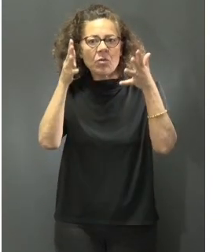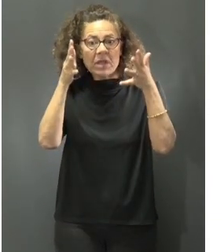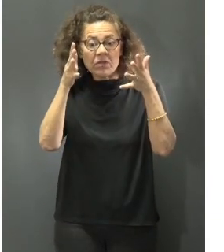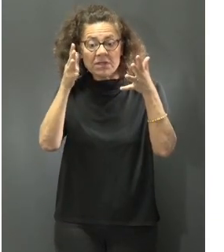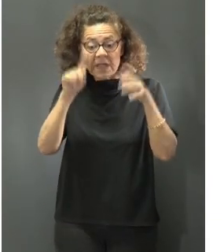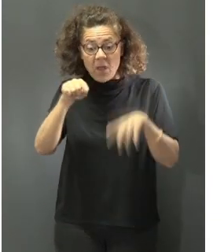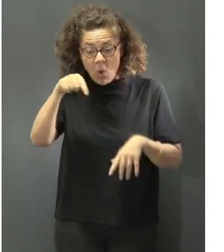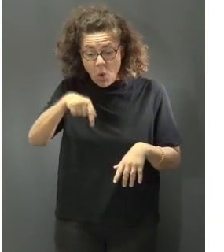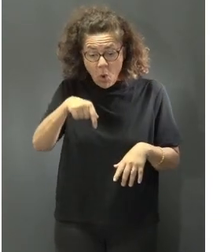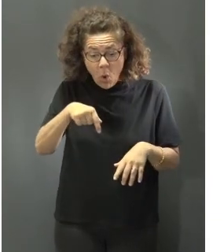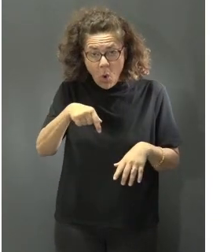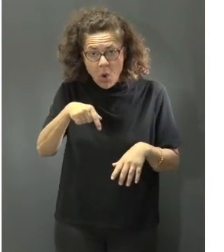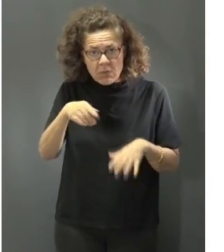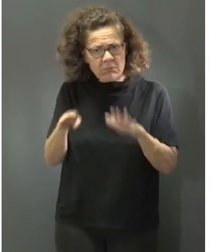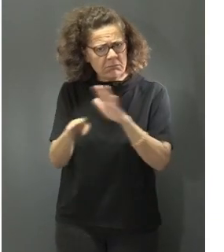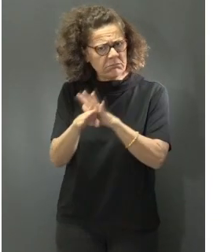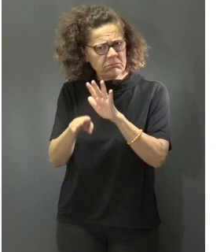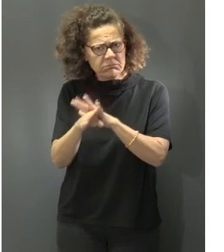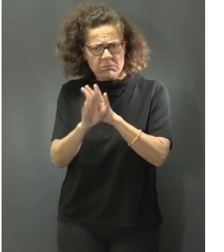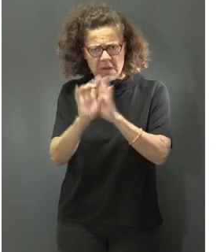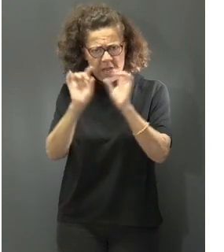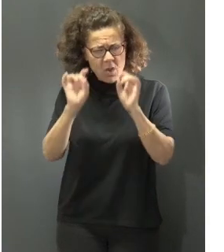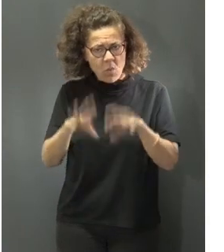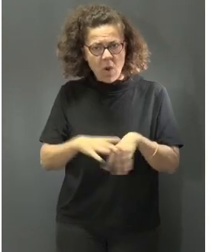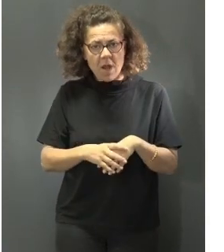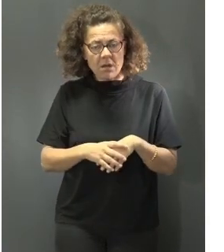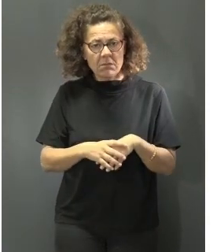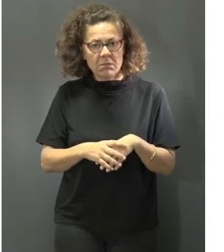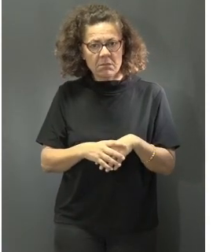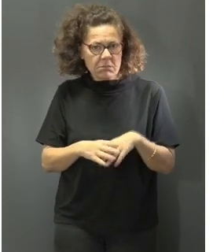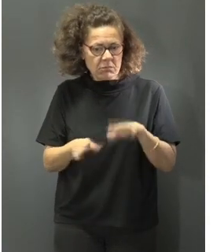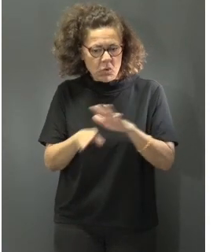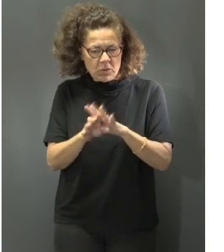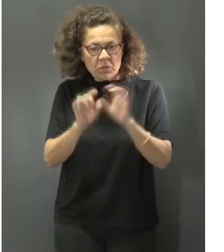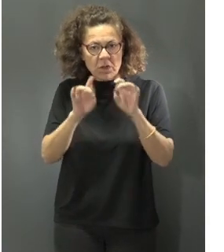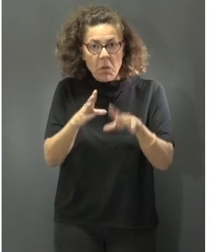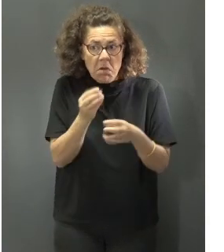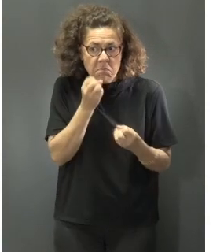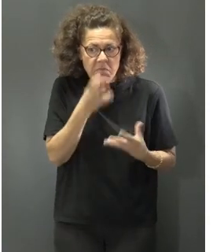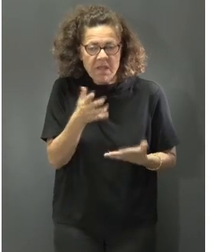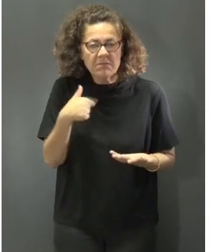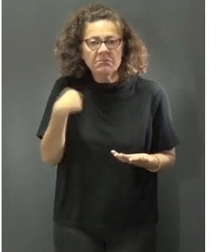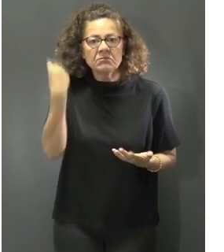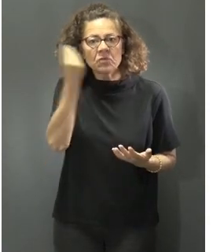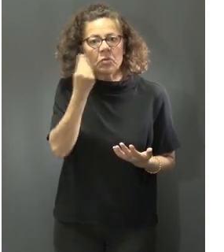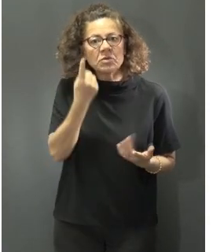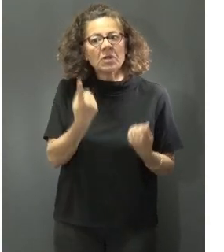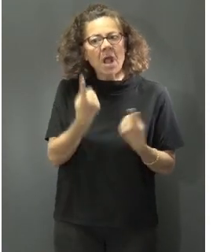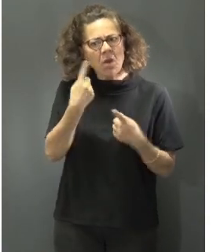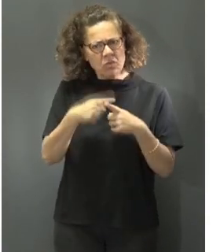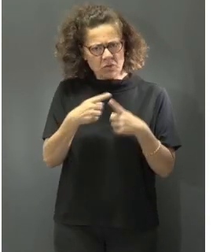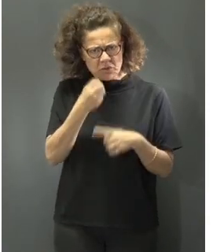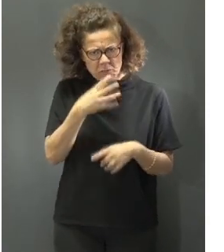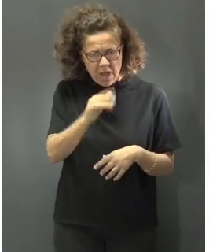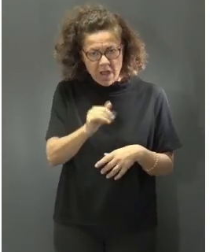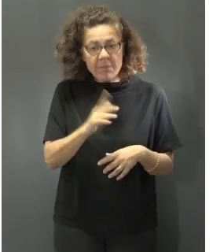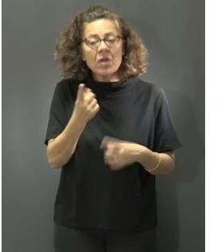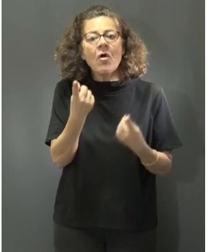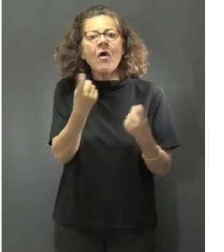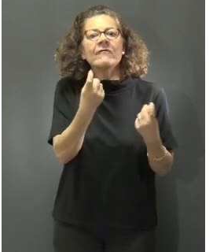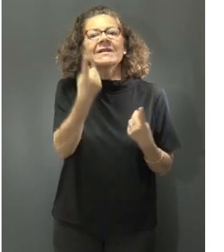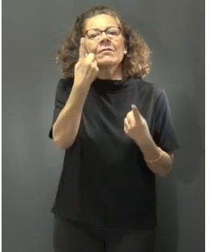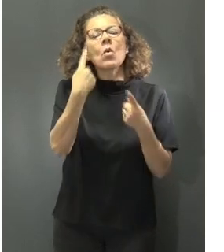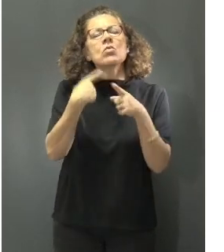hoy seguimos manteniendo, las seguimos sosteniendo y bien. Me parece que tenía cosas buenas, pero le faltaba